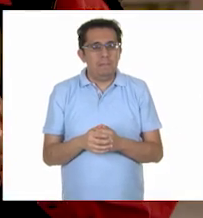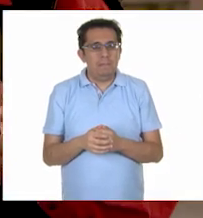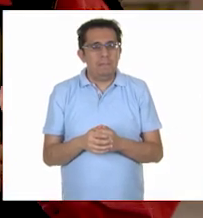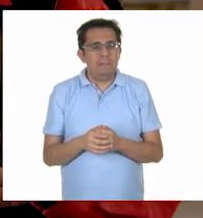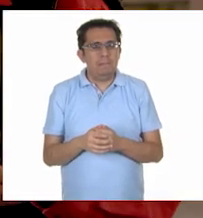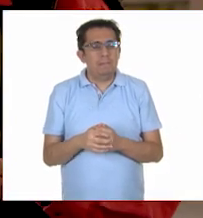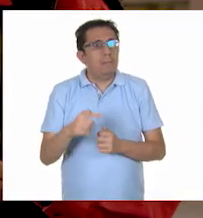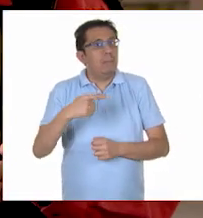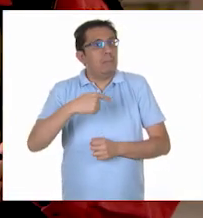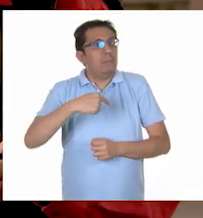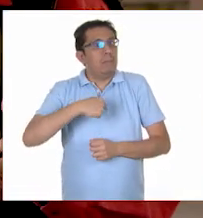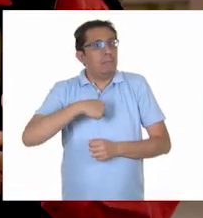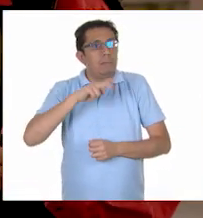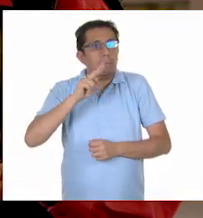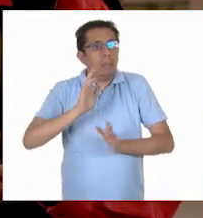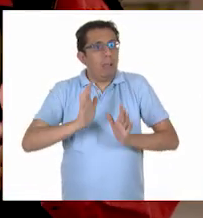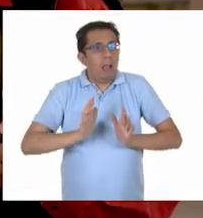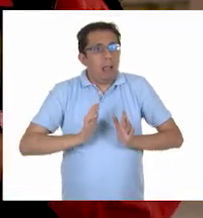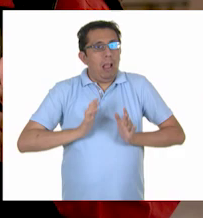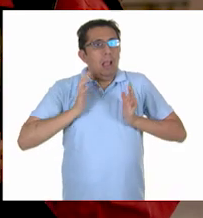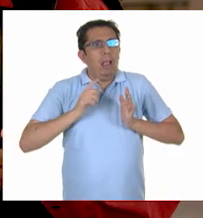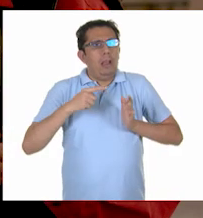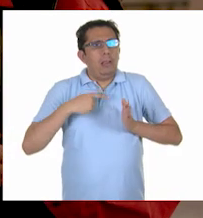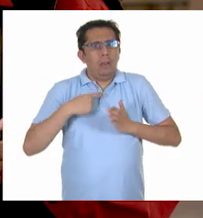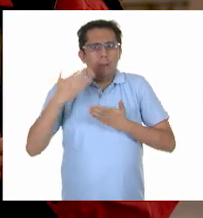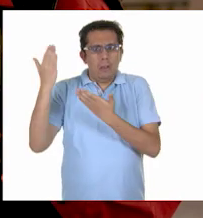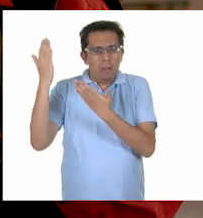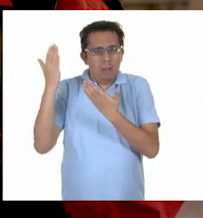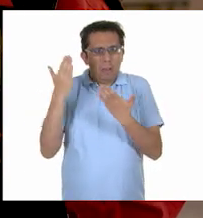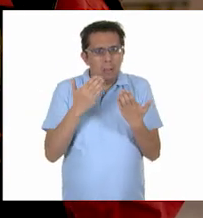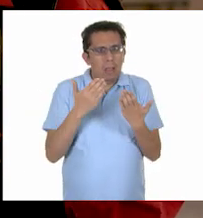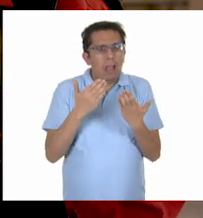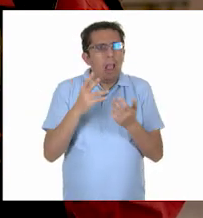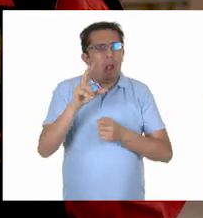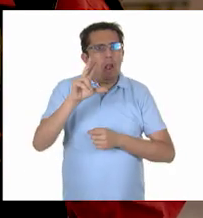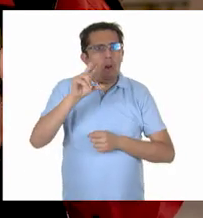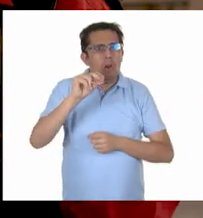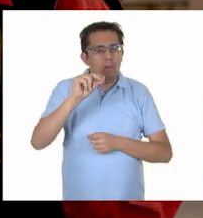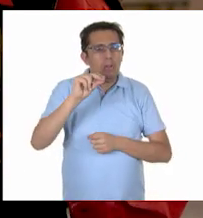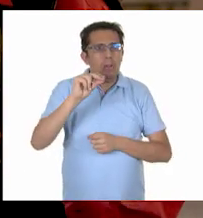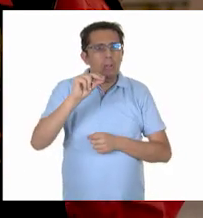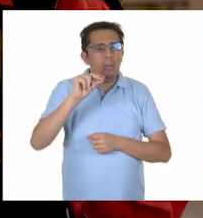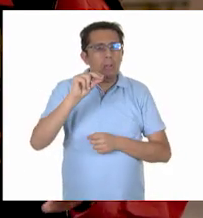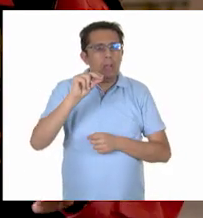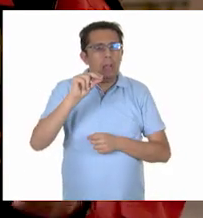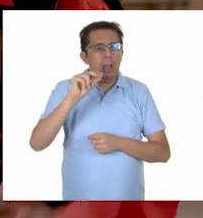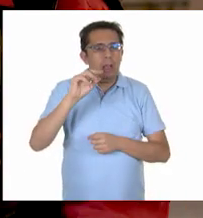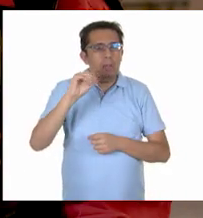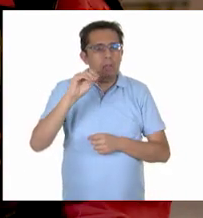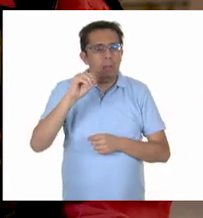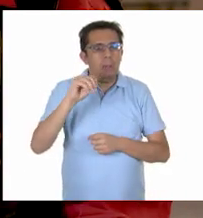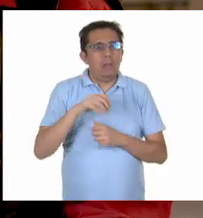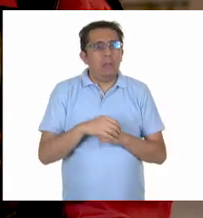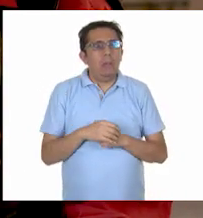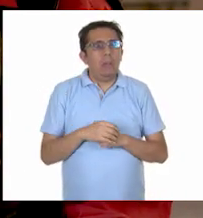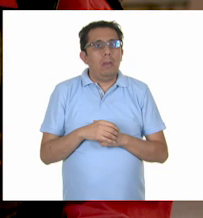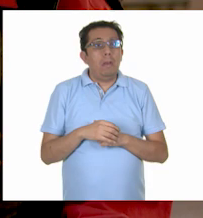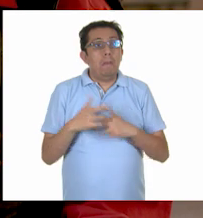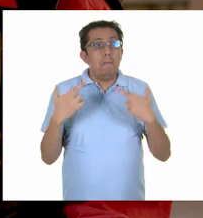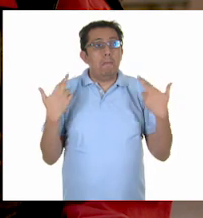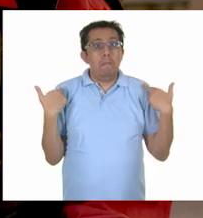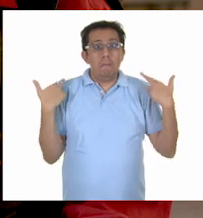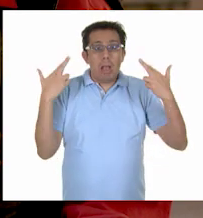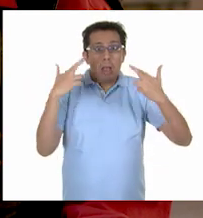A mí me asombró, cuando llegué aquí, en 89, encontrar que todos los maestros se sabían